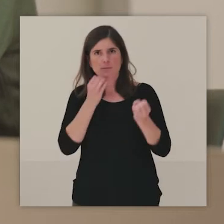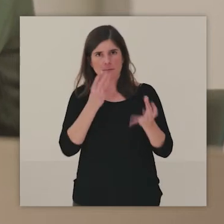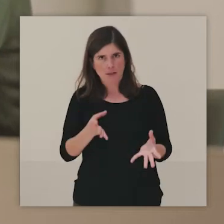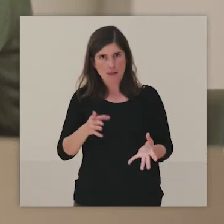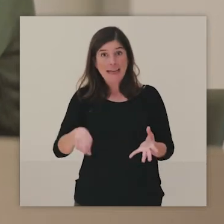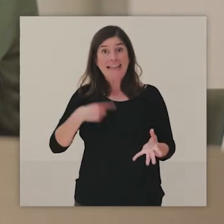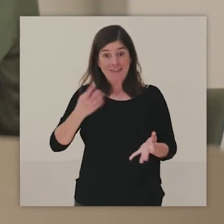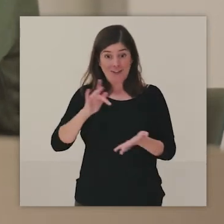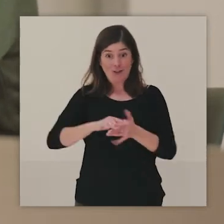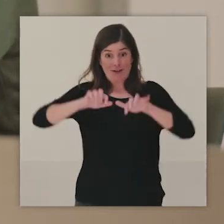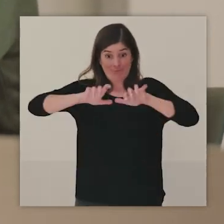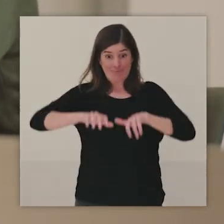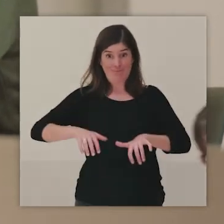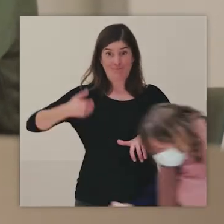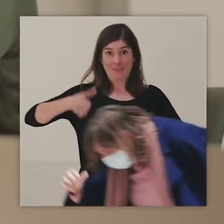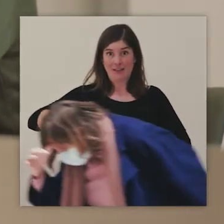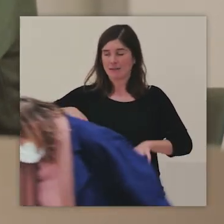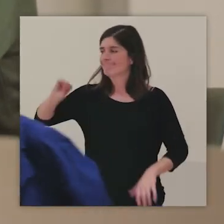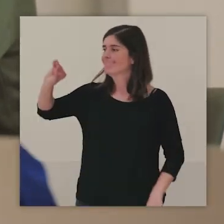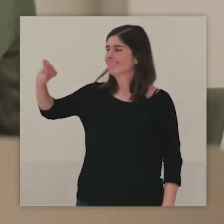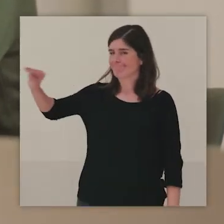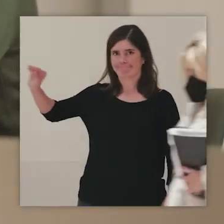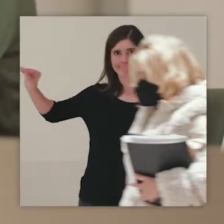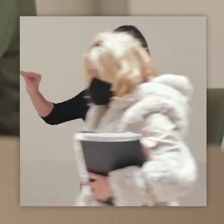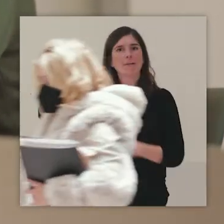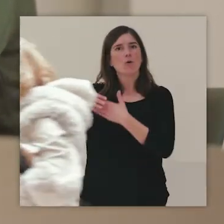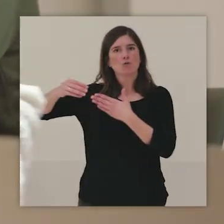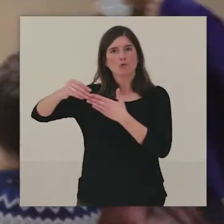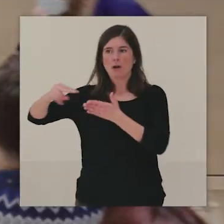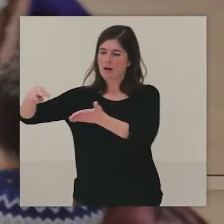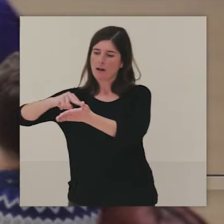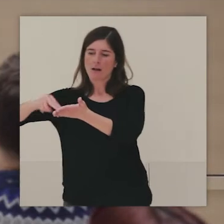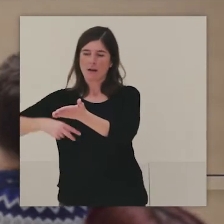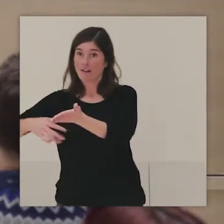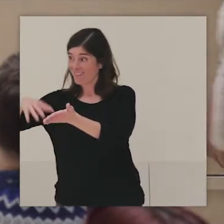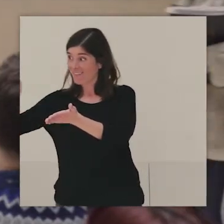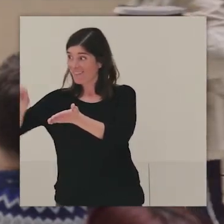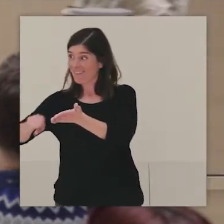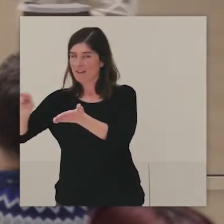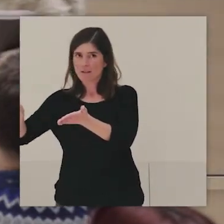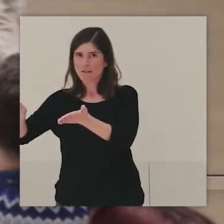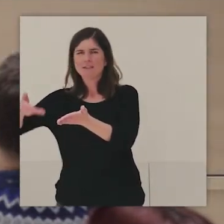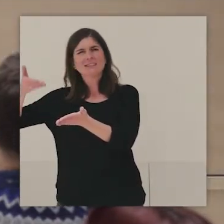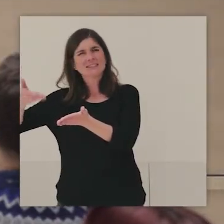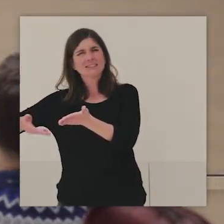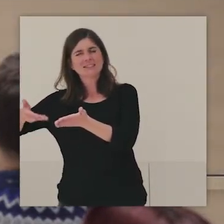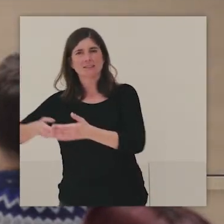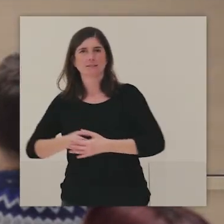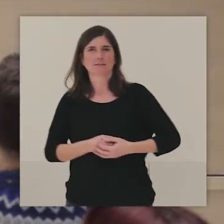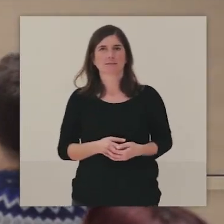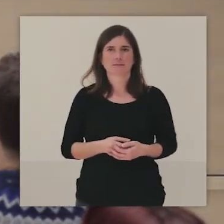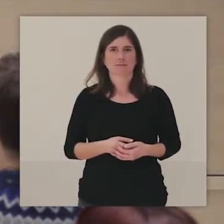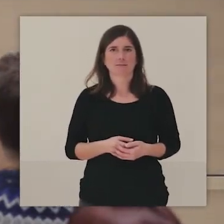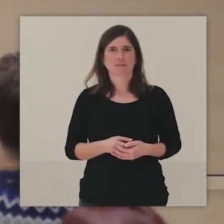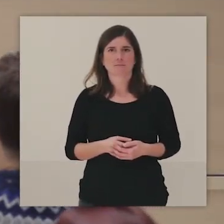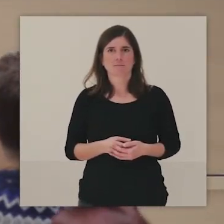para saber si se entiende adecuadamente. Esa es la llave fundamental de acceso a los contenidos. Y el